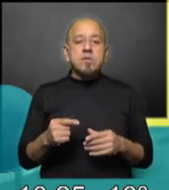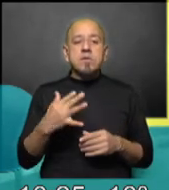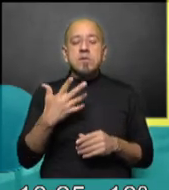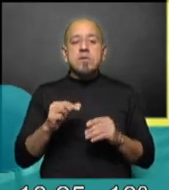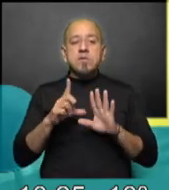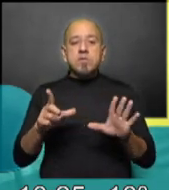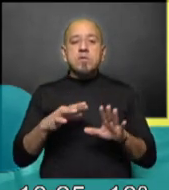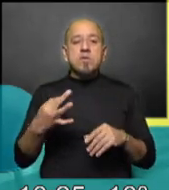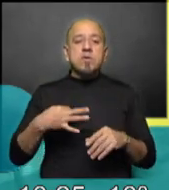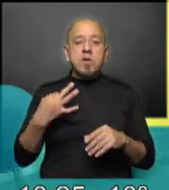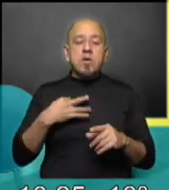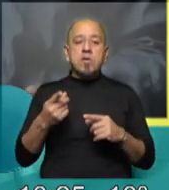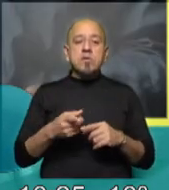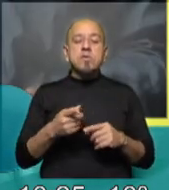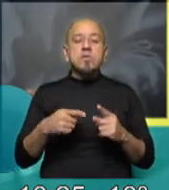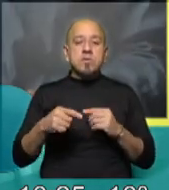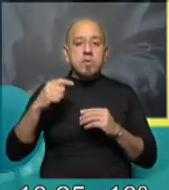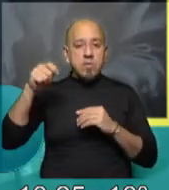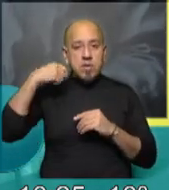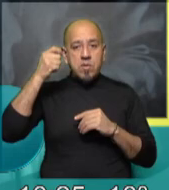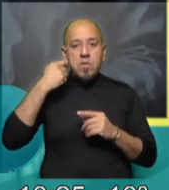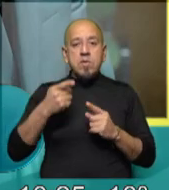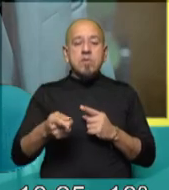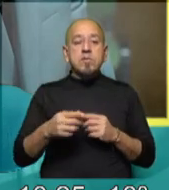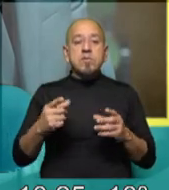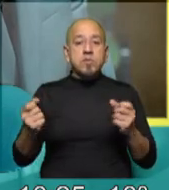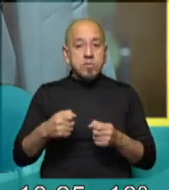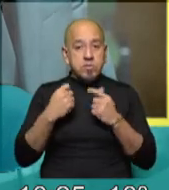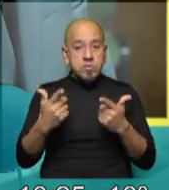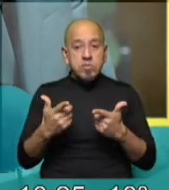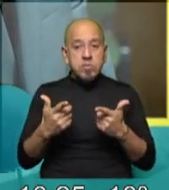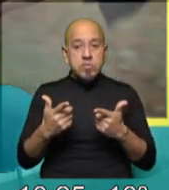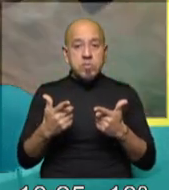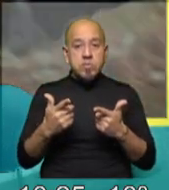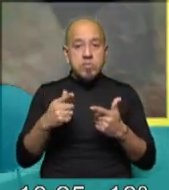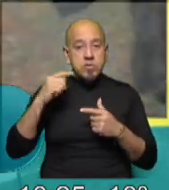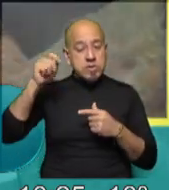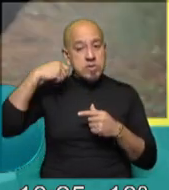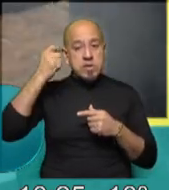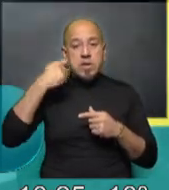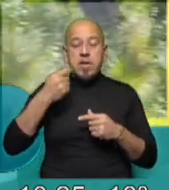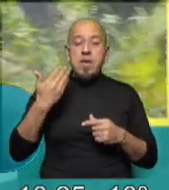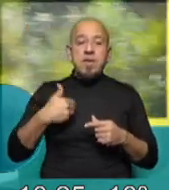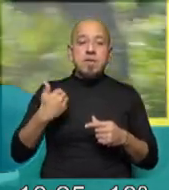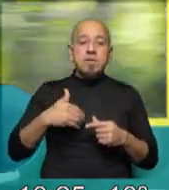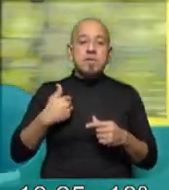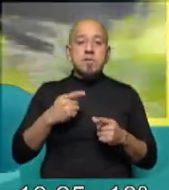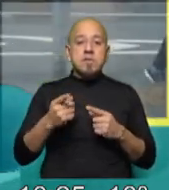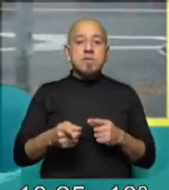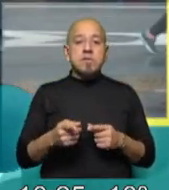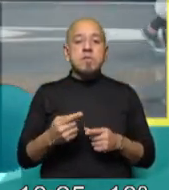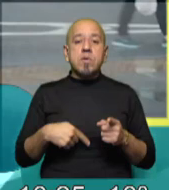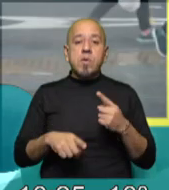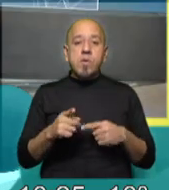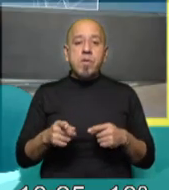¿En serio? Tranquilamente, sí, sí. Bueno. Me sorprendió mucho. Mirá que el cine argentino es muy dinámico, muy prolífico.